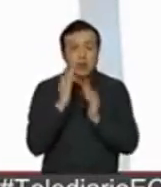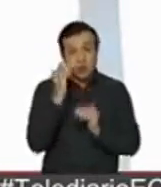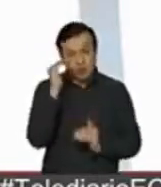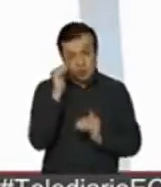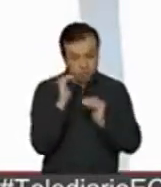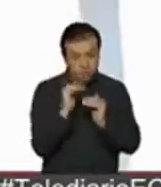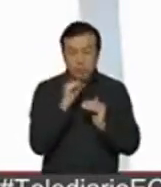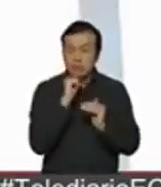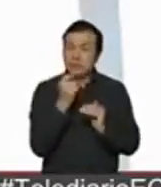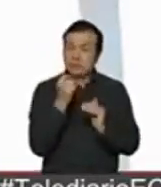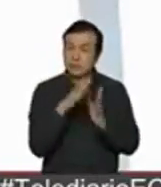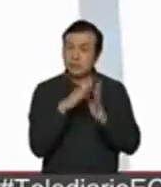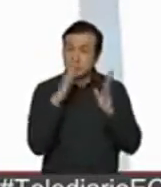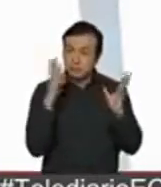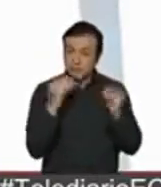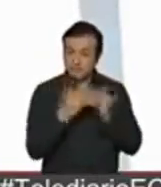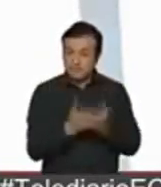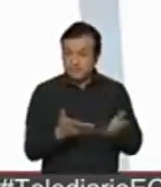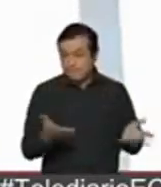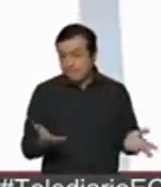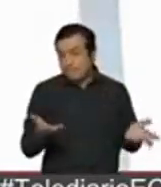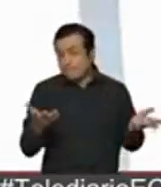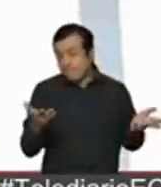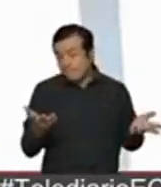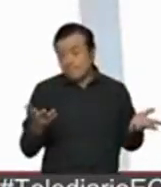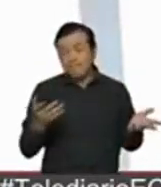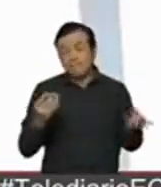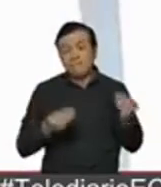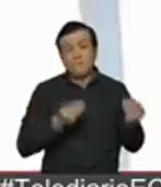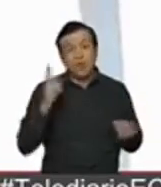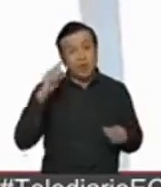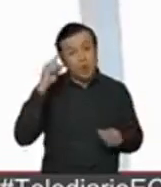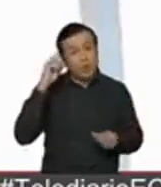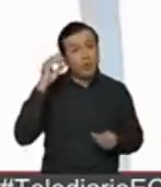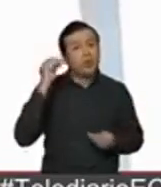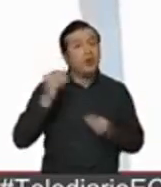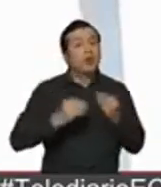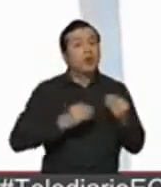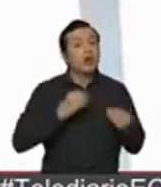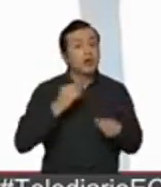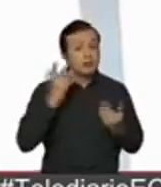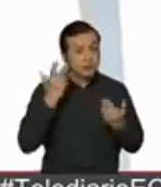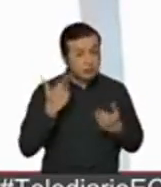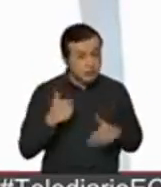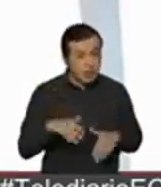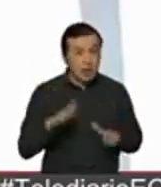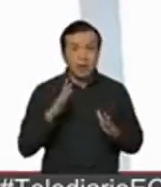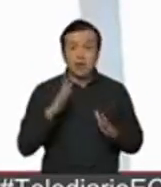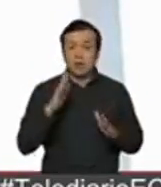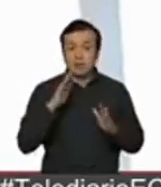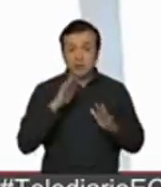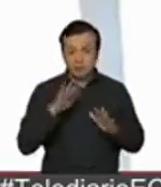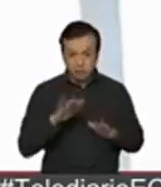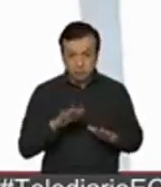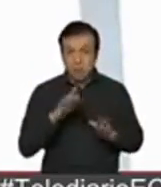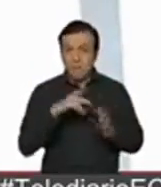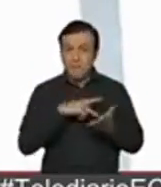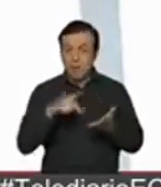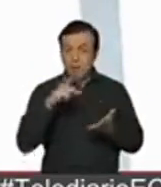antes, pero sigue siendo muy grande. Entonces, lo que tiene que hacer el Ecuador es, una vez que ha conseguido este alivio en el